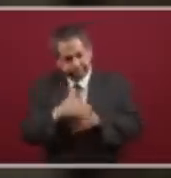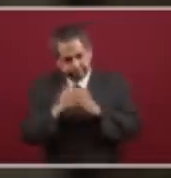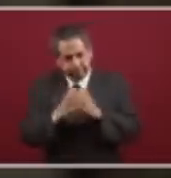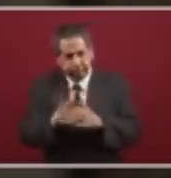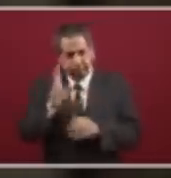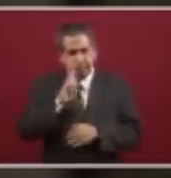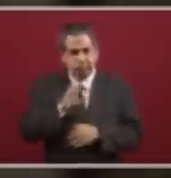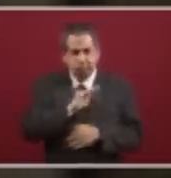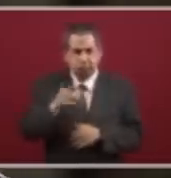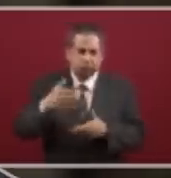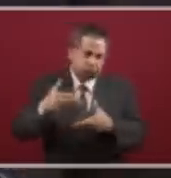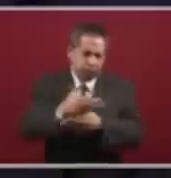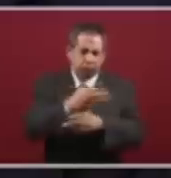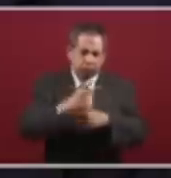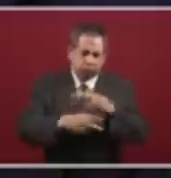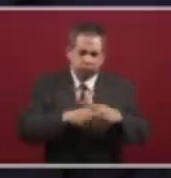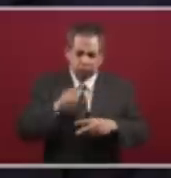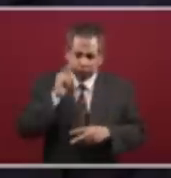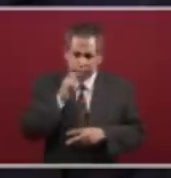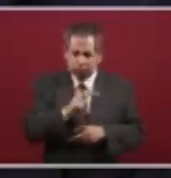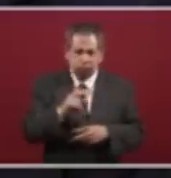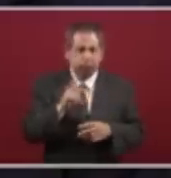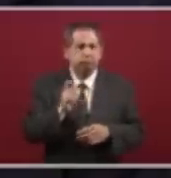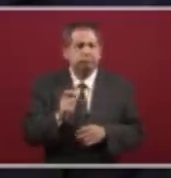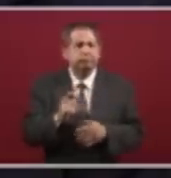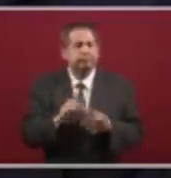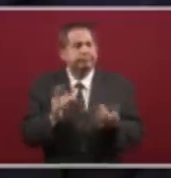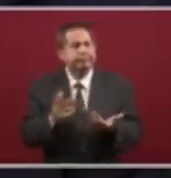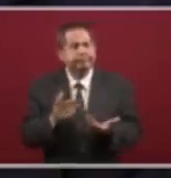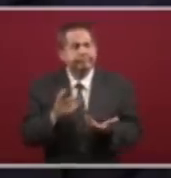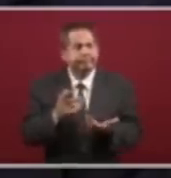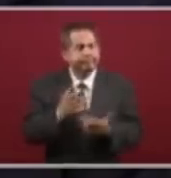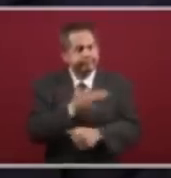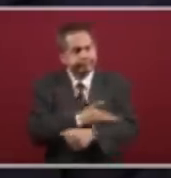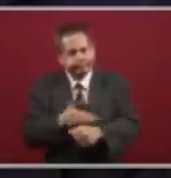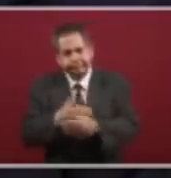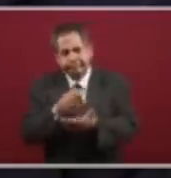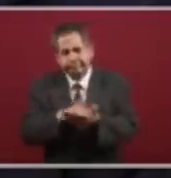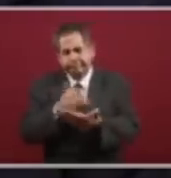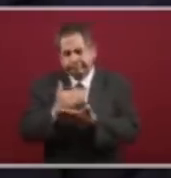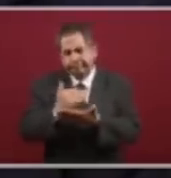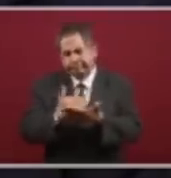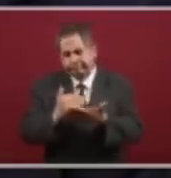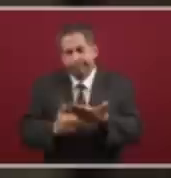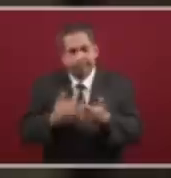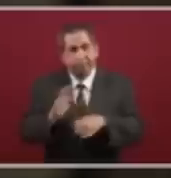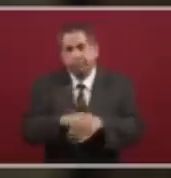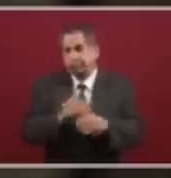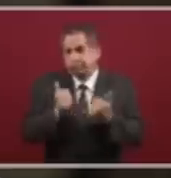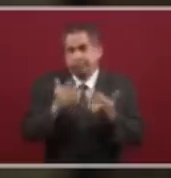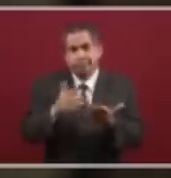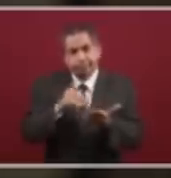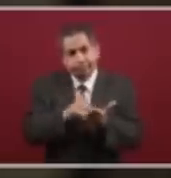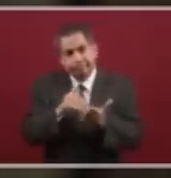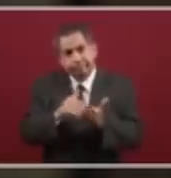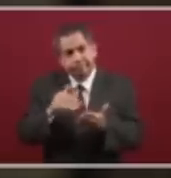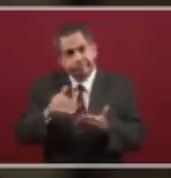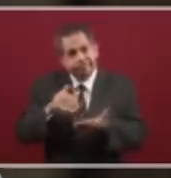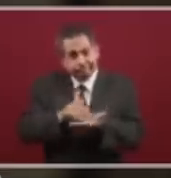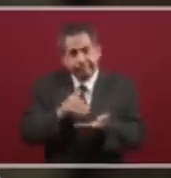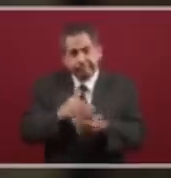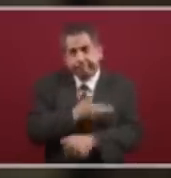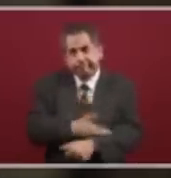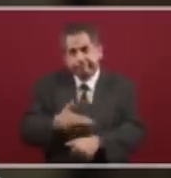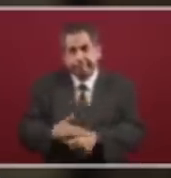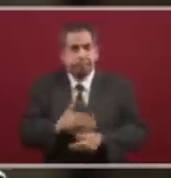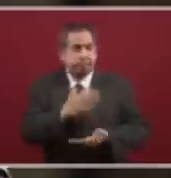ver si es posible su intervención también en este tópico para que se aligeren válgame pues los trámites porque si hay a miles acumulados y este